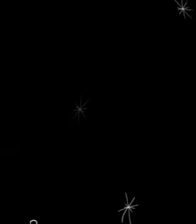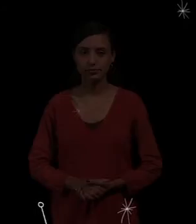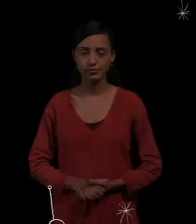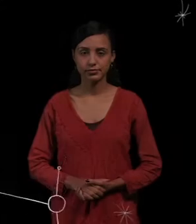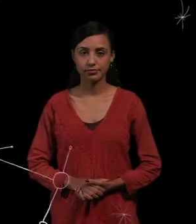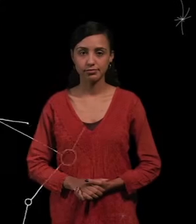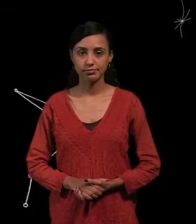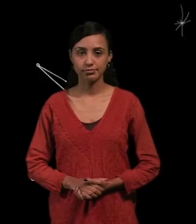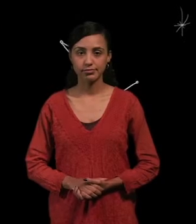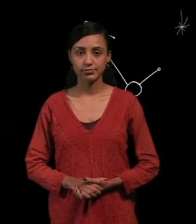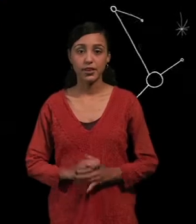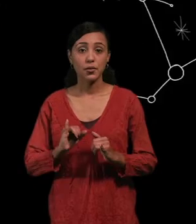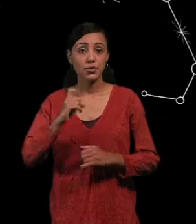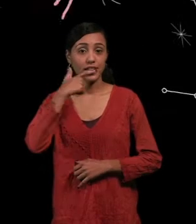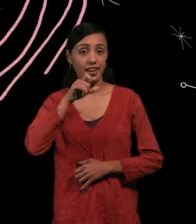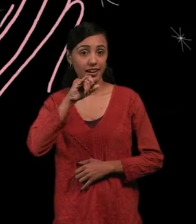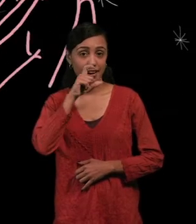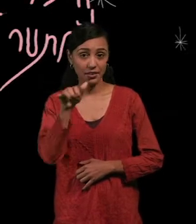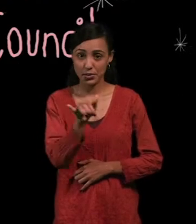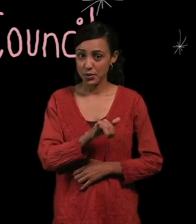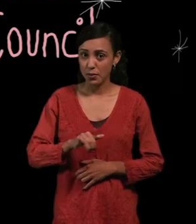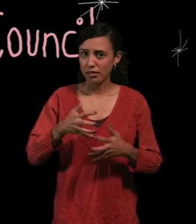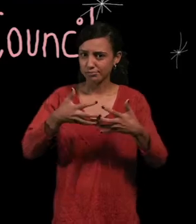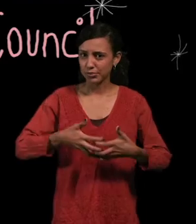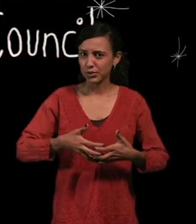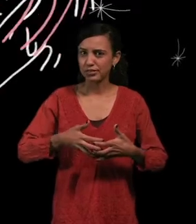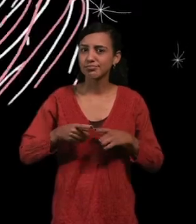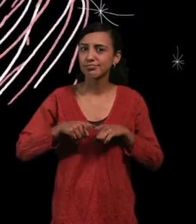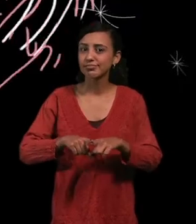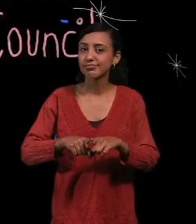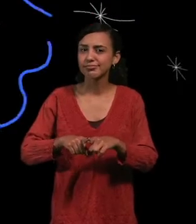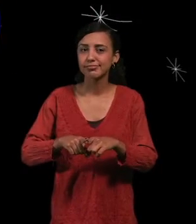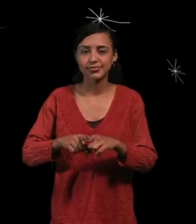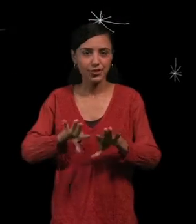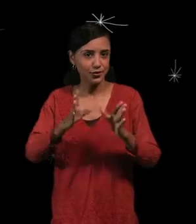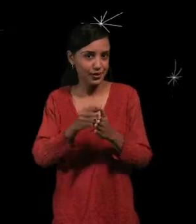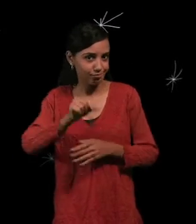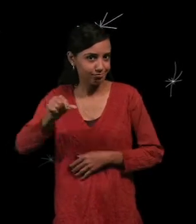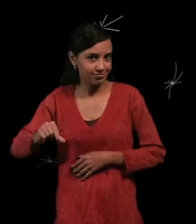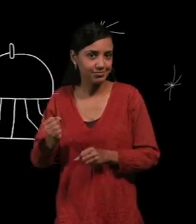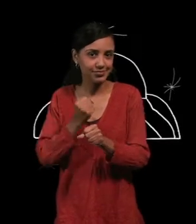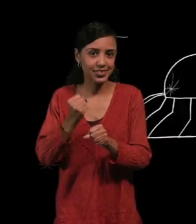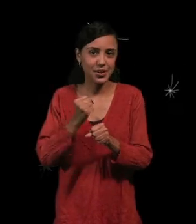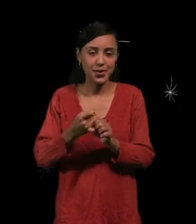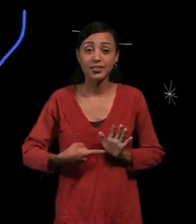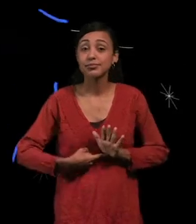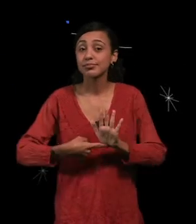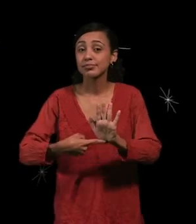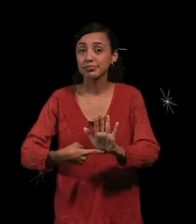Estudios de Animación Icai y Producciones Cucurucho, con el apoyo de British Council, presentan